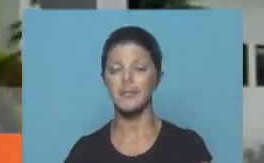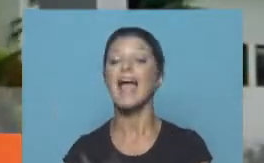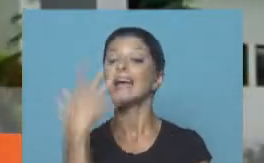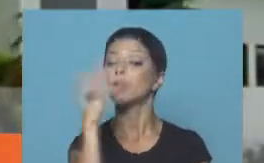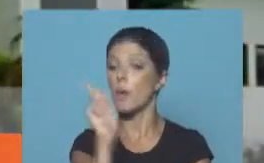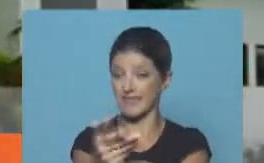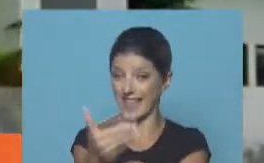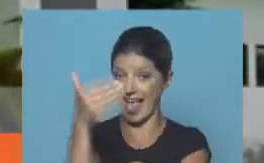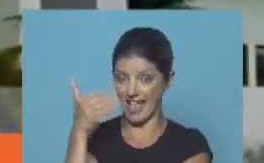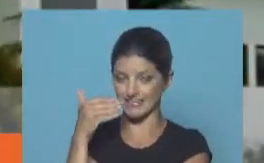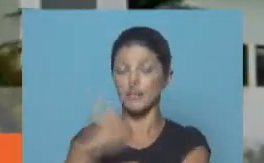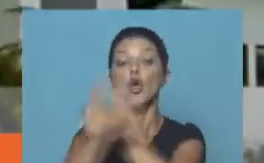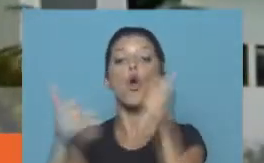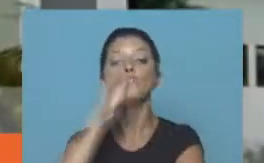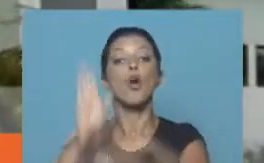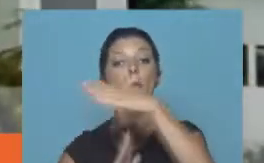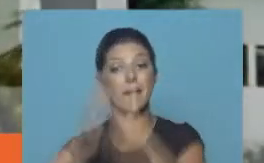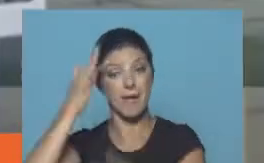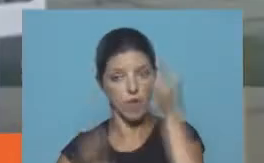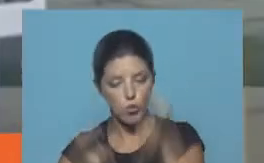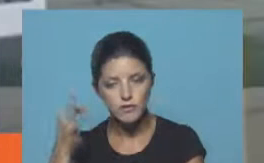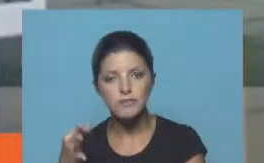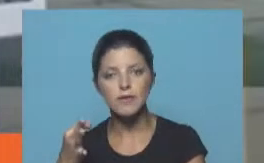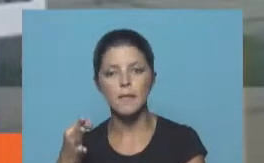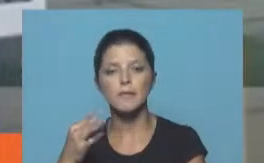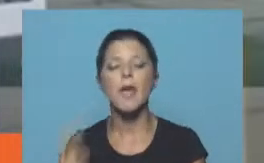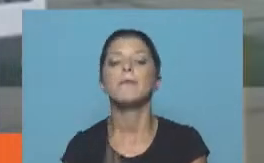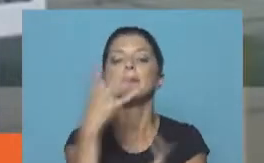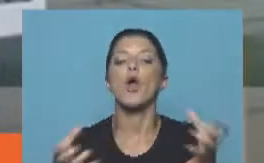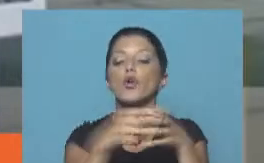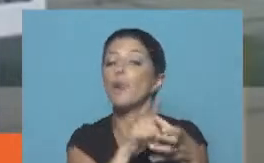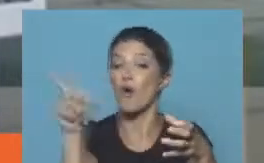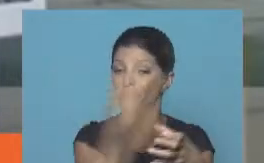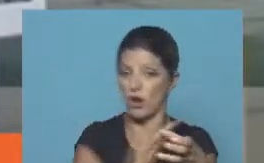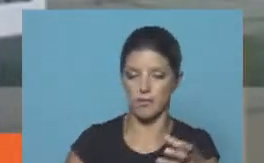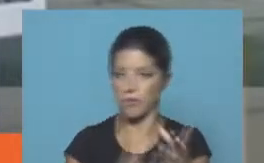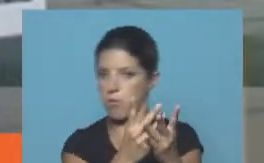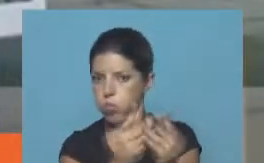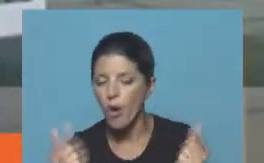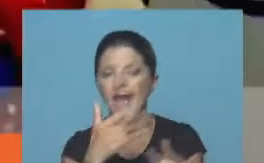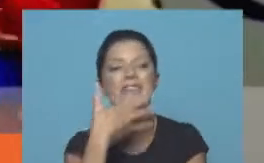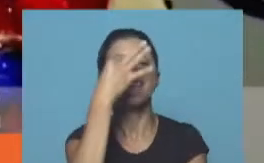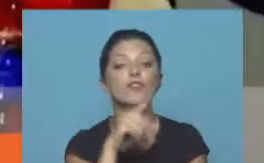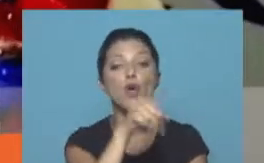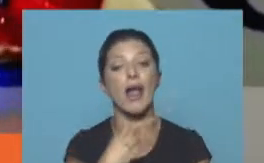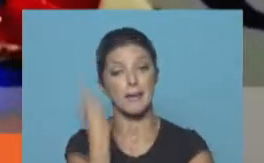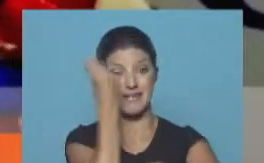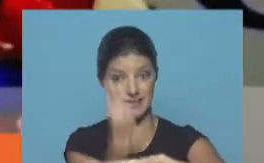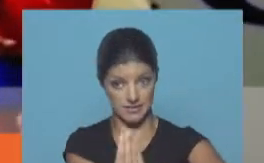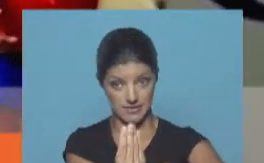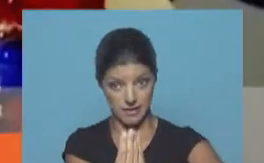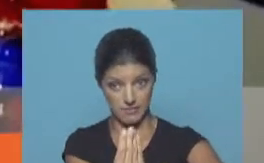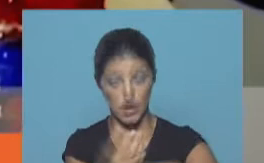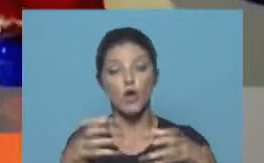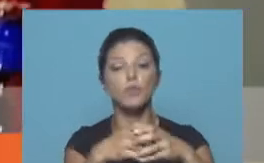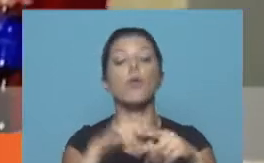antes, la Corte Suprema de Justicia desmanteló a la principal coalición opositora al decidir quitarle la representación del Partido